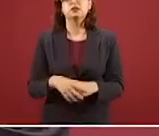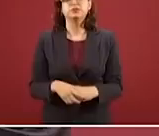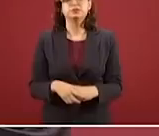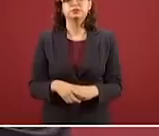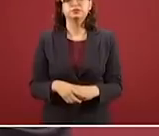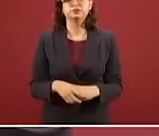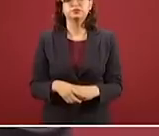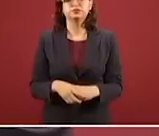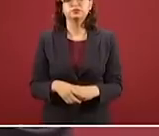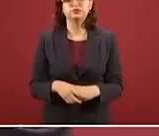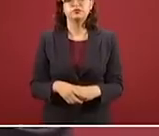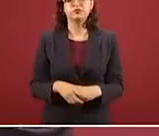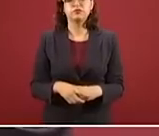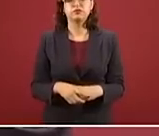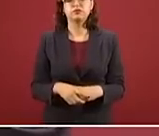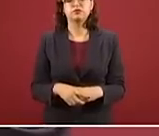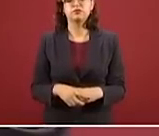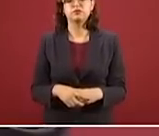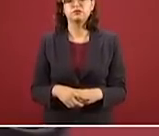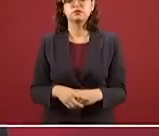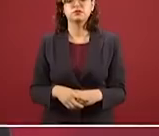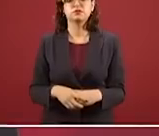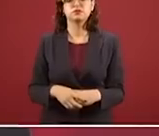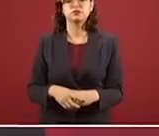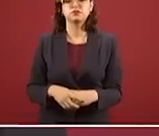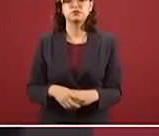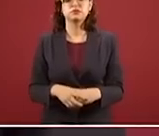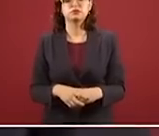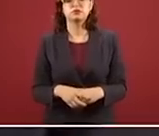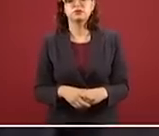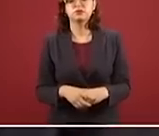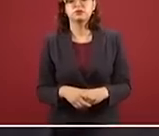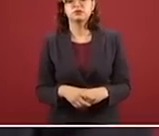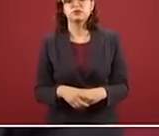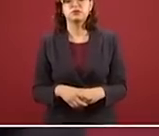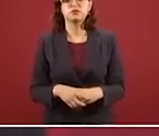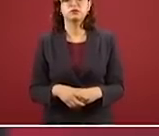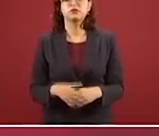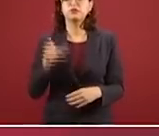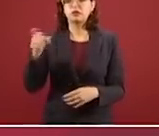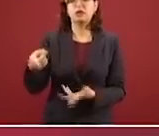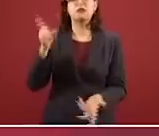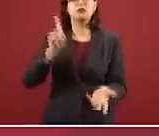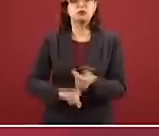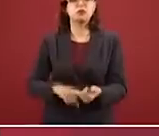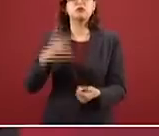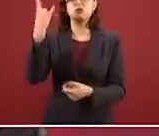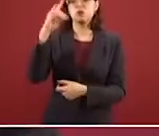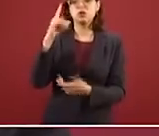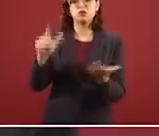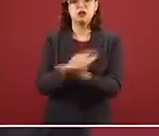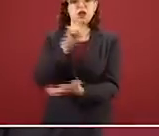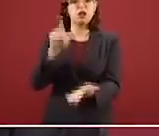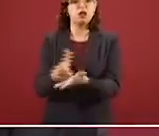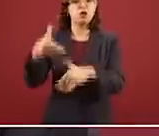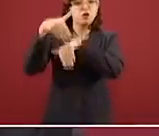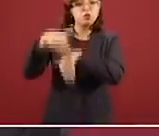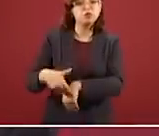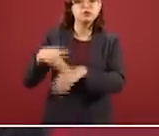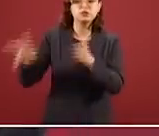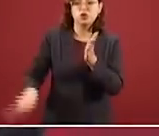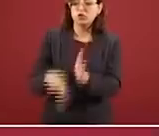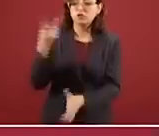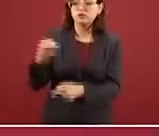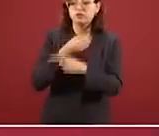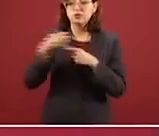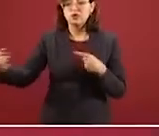se va a restablecer el orden legal en Bolivia, todo